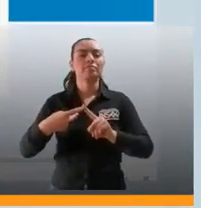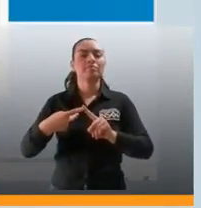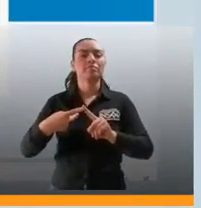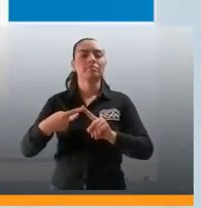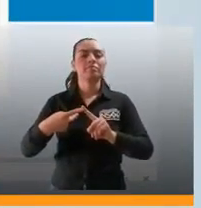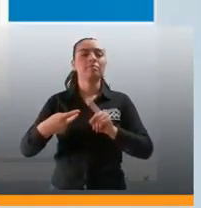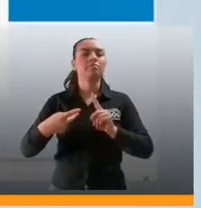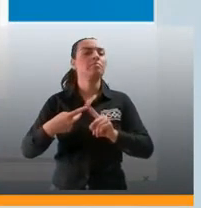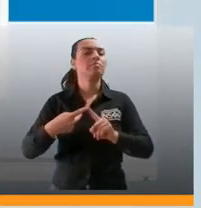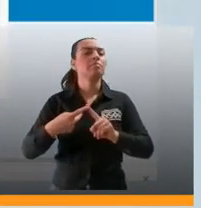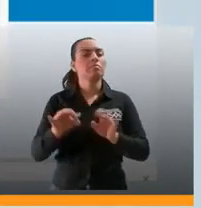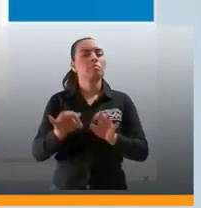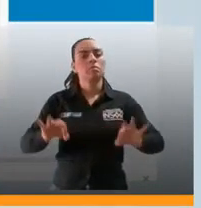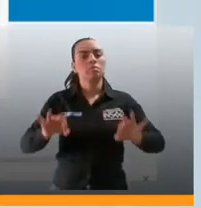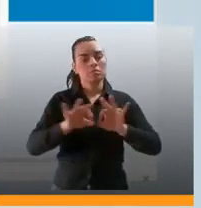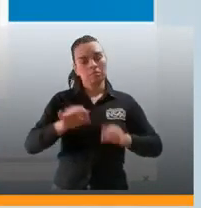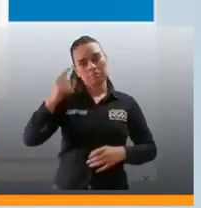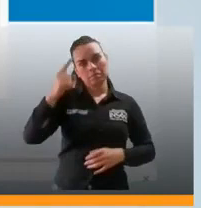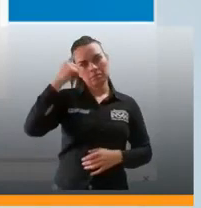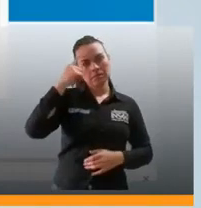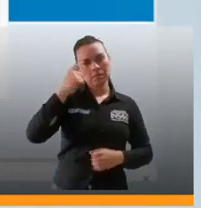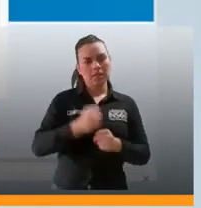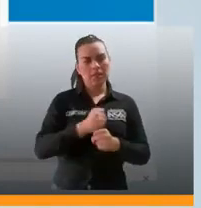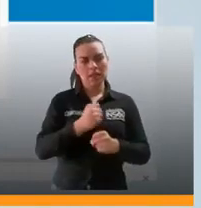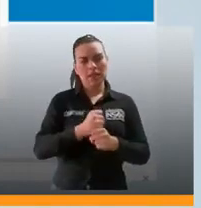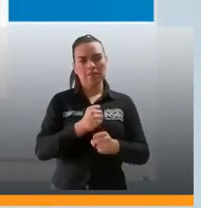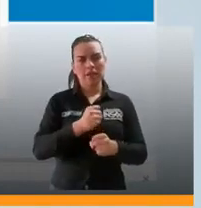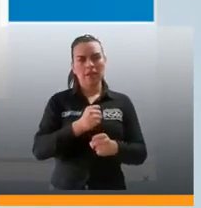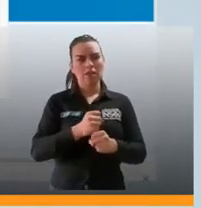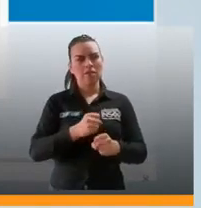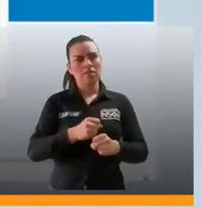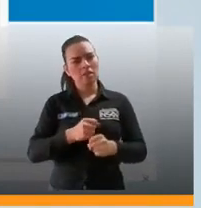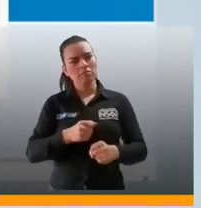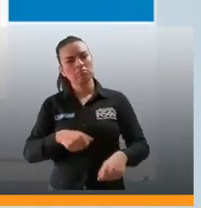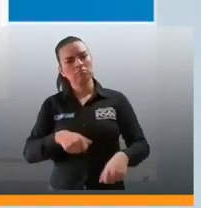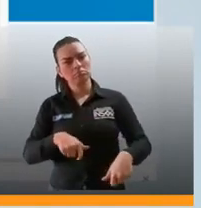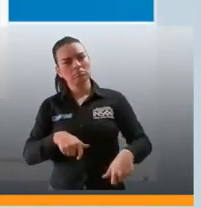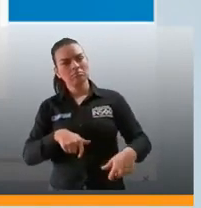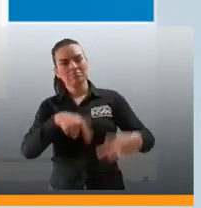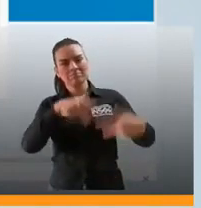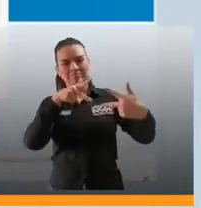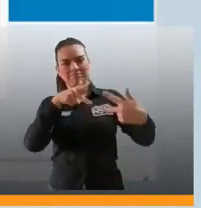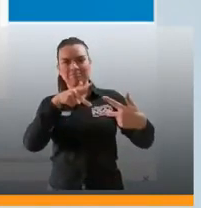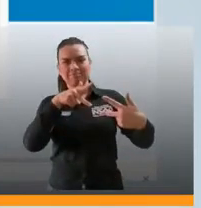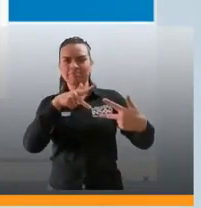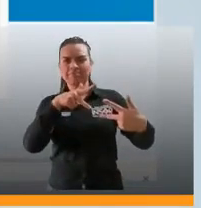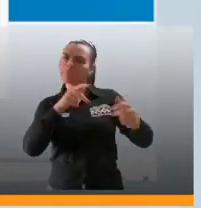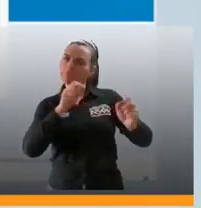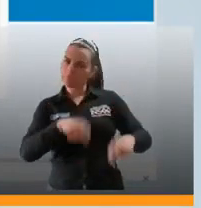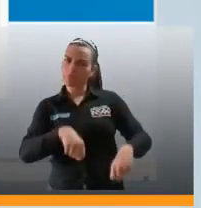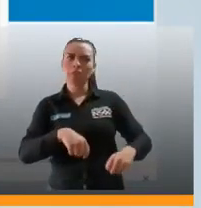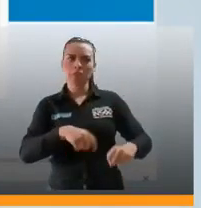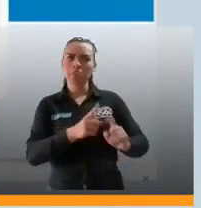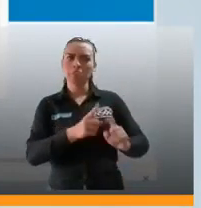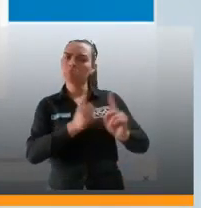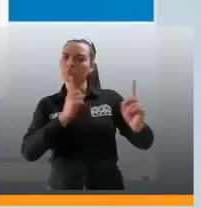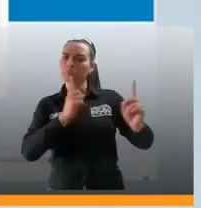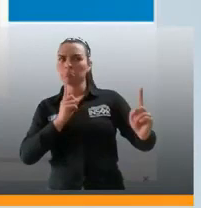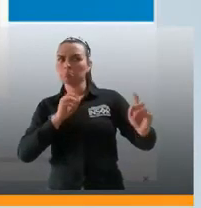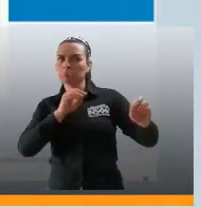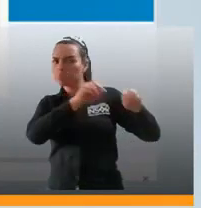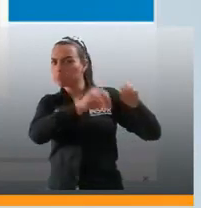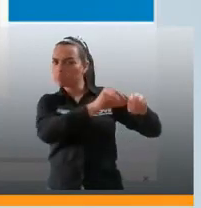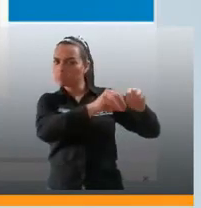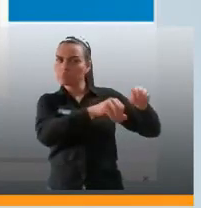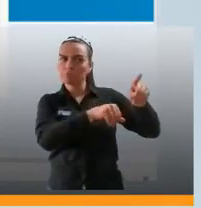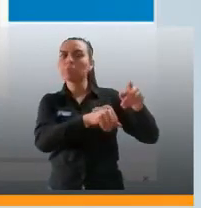el trabajo más asincrónico, como se recalcó, pero también, por ejemplo, con el Drive, subir al Drive